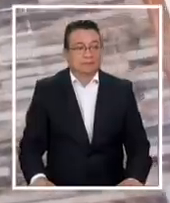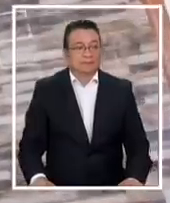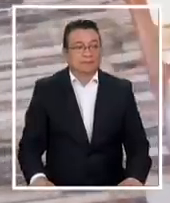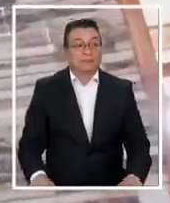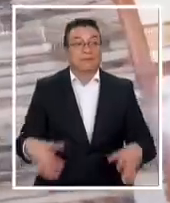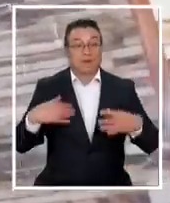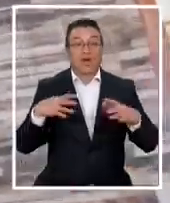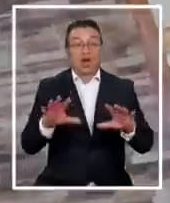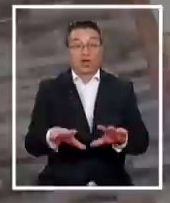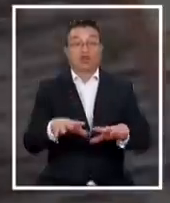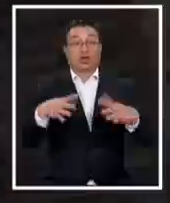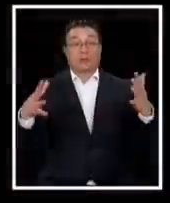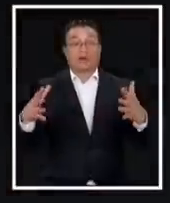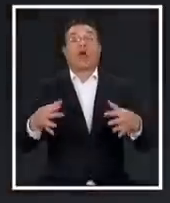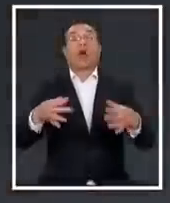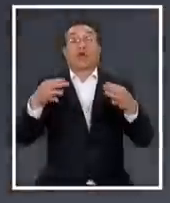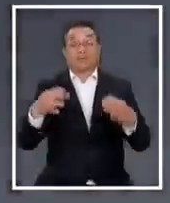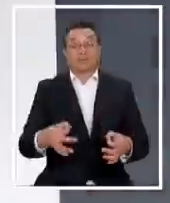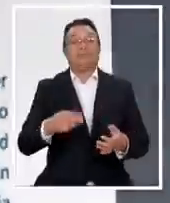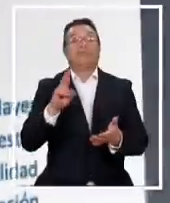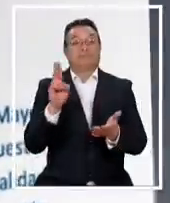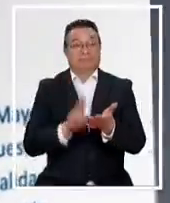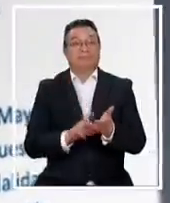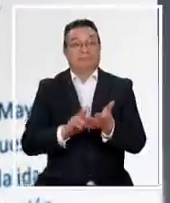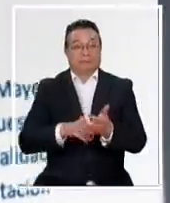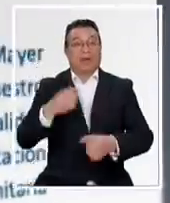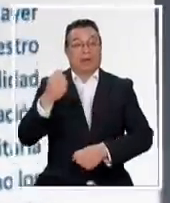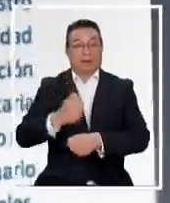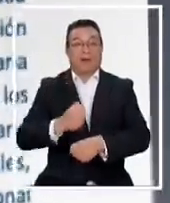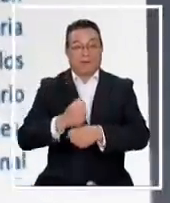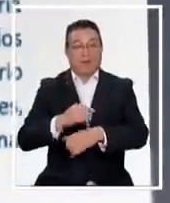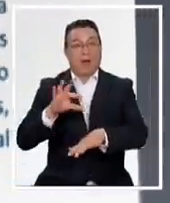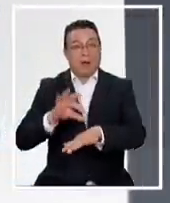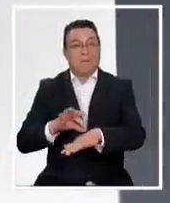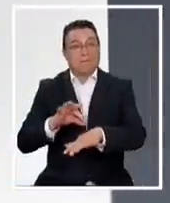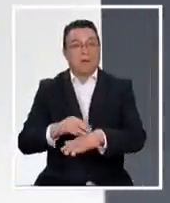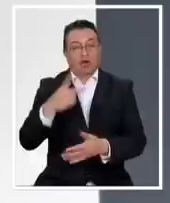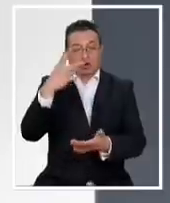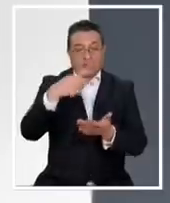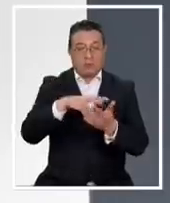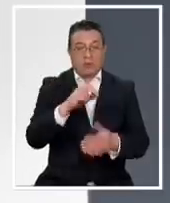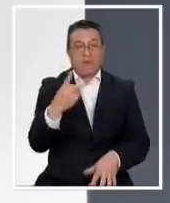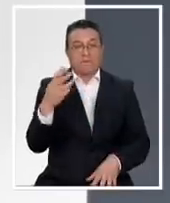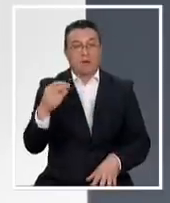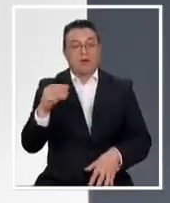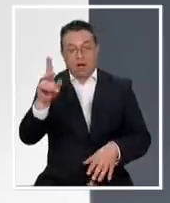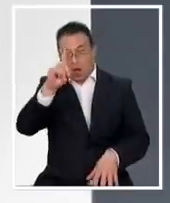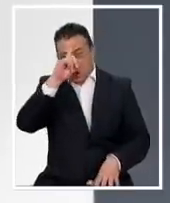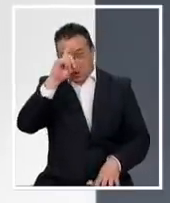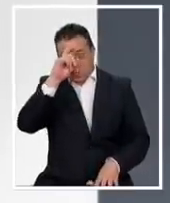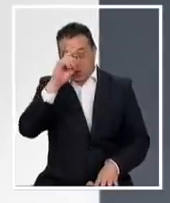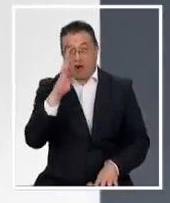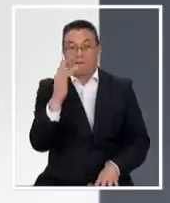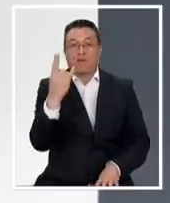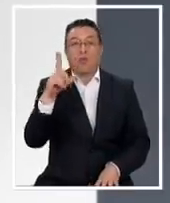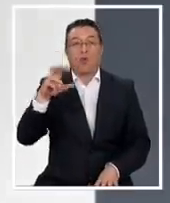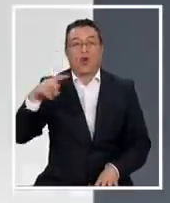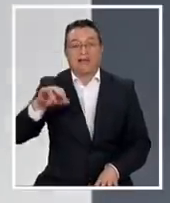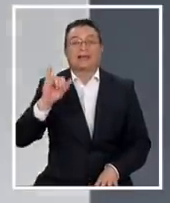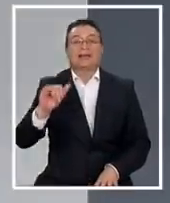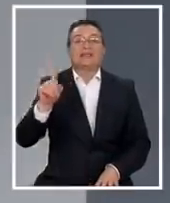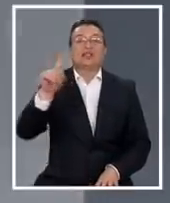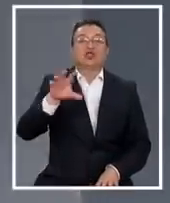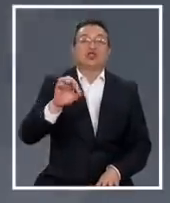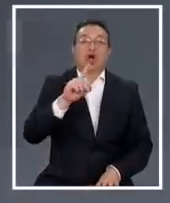Con sorpresa, confirmamos que efectivamente trabajó como médico durante el 2020 en los hospitales Félix Bulnes y Sotero del